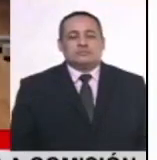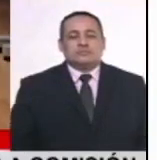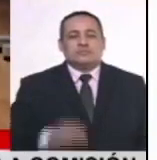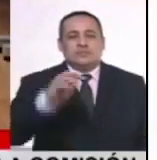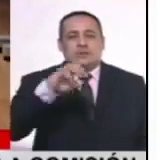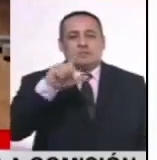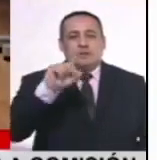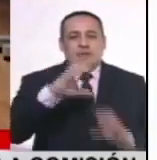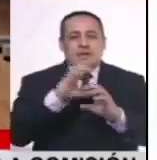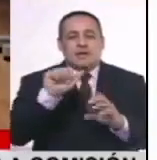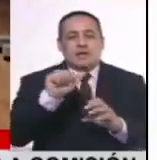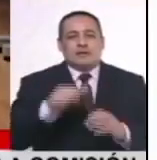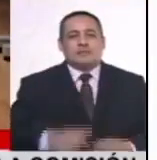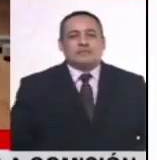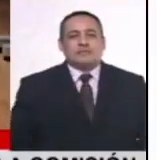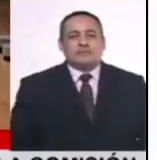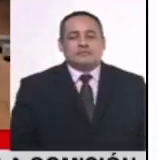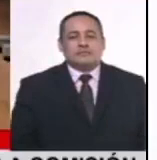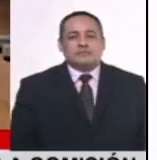Málaga Trillo.